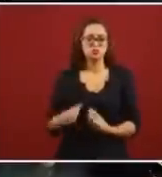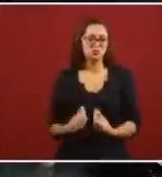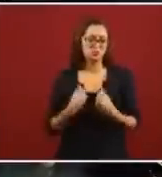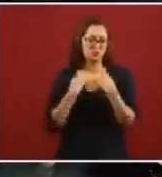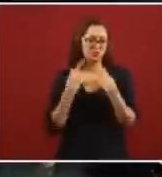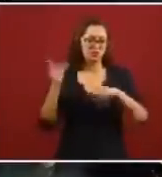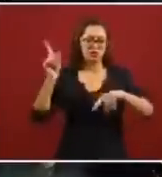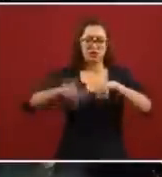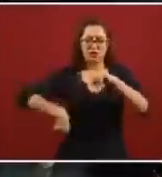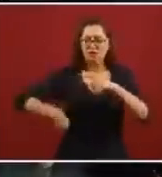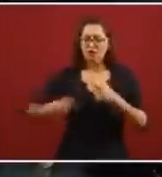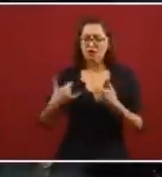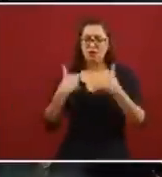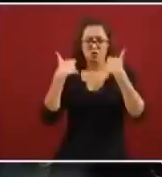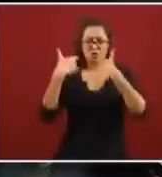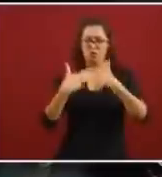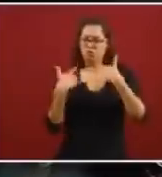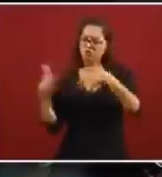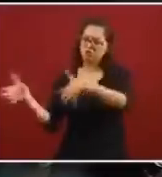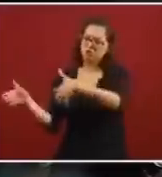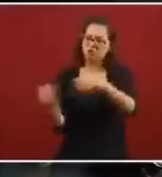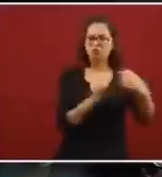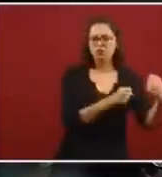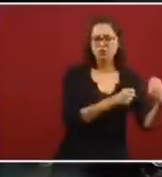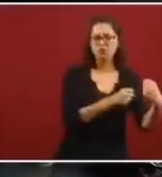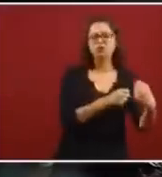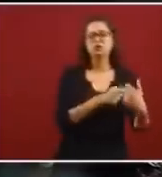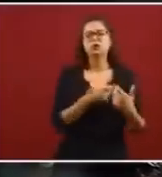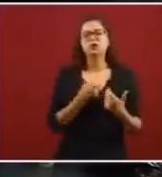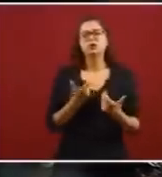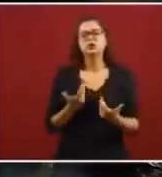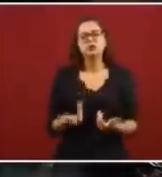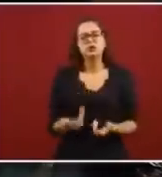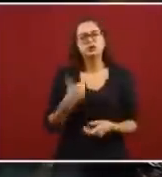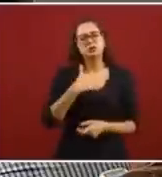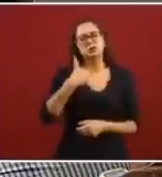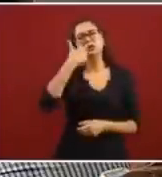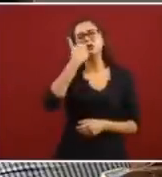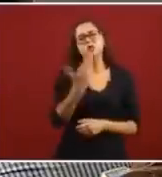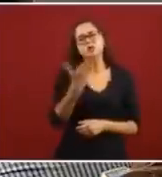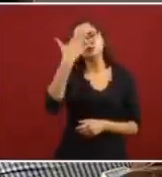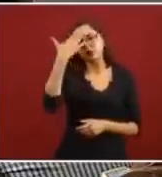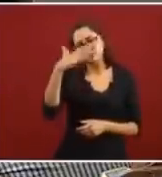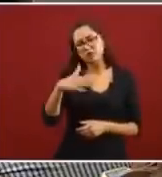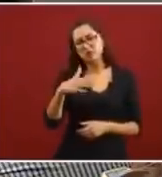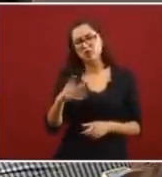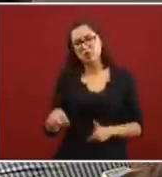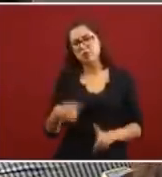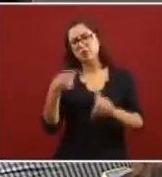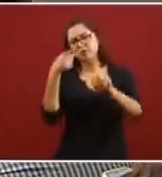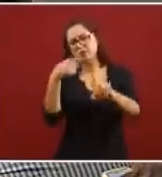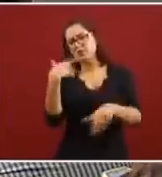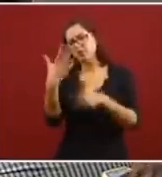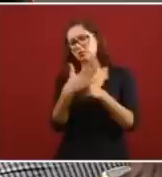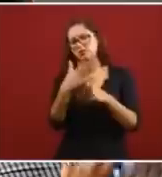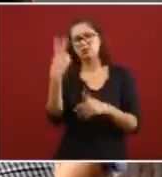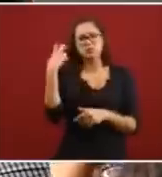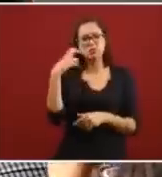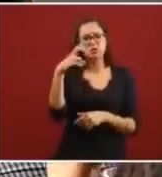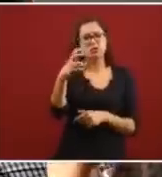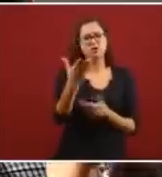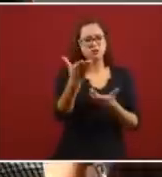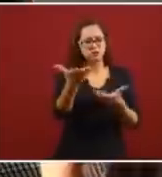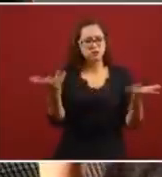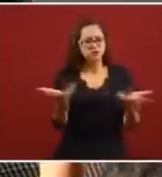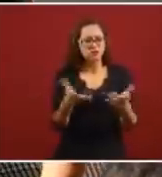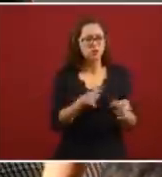Le dio una cachetada, ¿no?, entrando a los gobernadores, a los que están exigiendo ahora al presidente Andrés Manuel